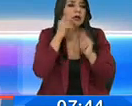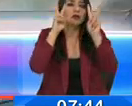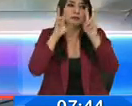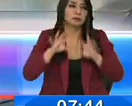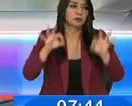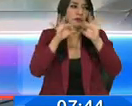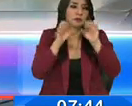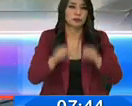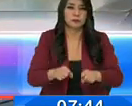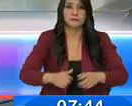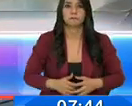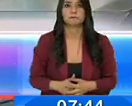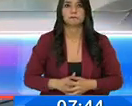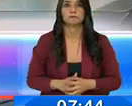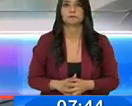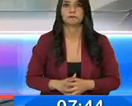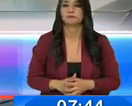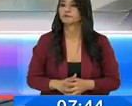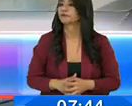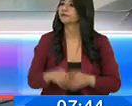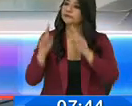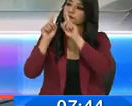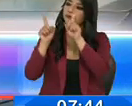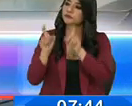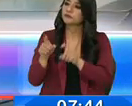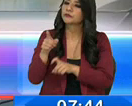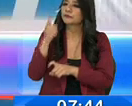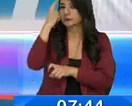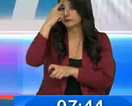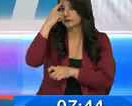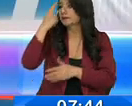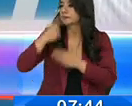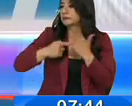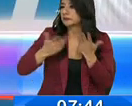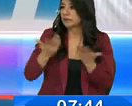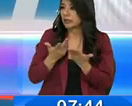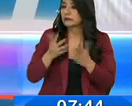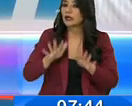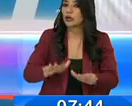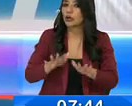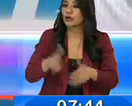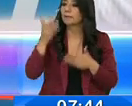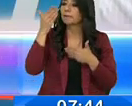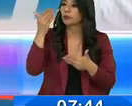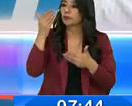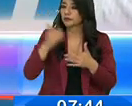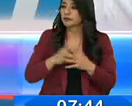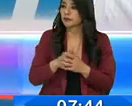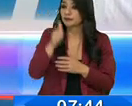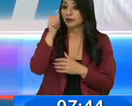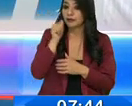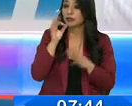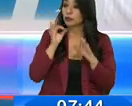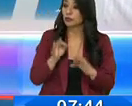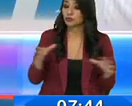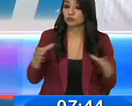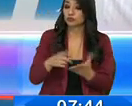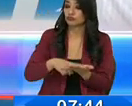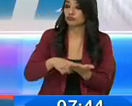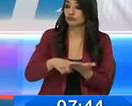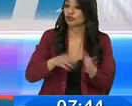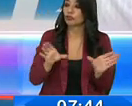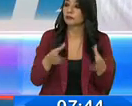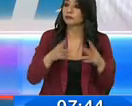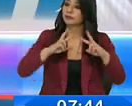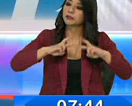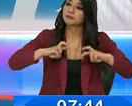sustanciales. Así es. ¿Y cómo ve Elizabeth Cabezas la situación política actual? Ayer precisamente hubo una reunión en la comisión que investiga